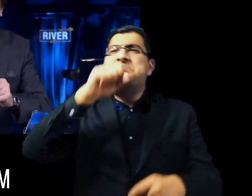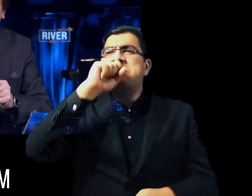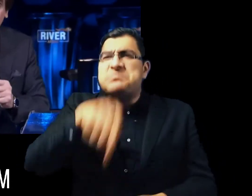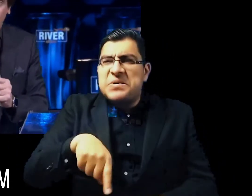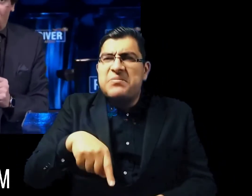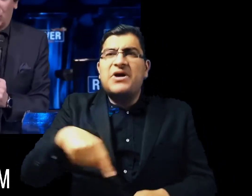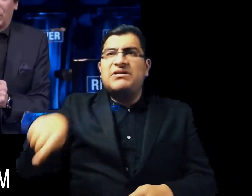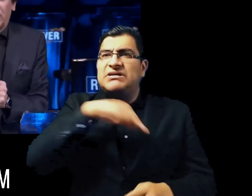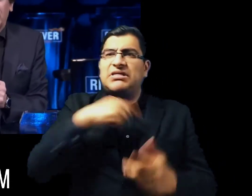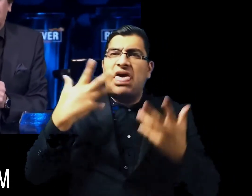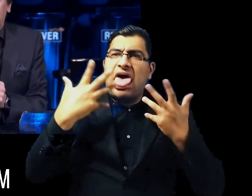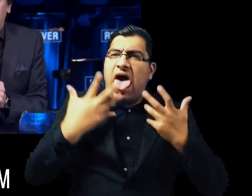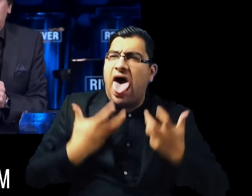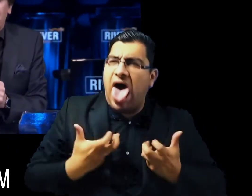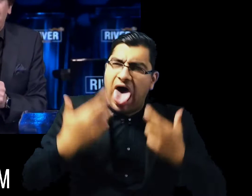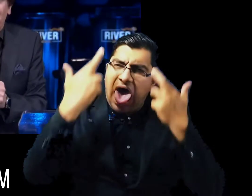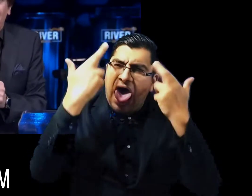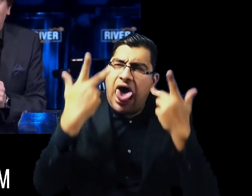del quebranto.